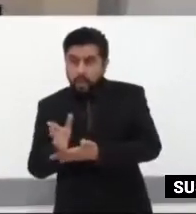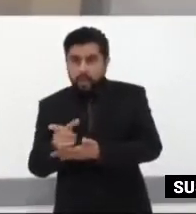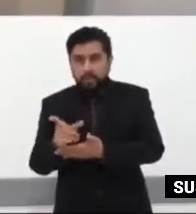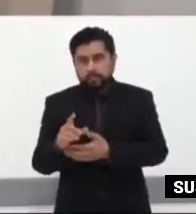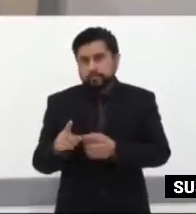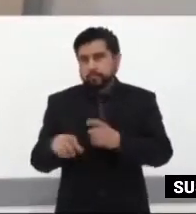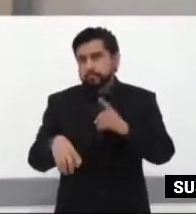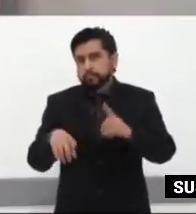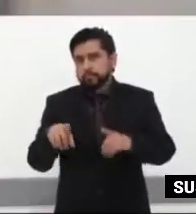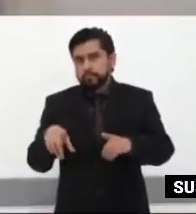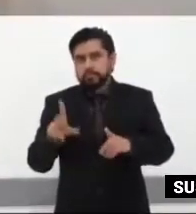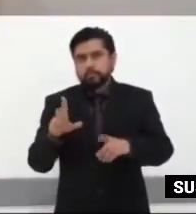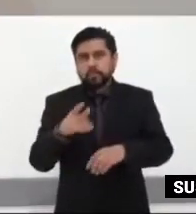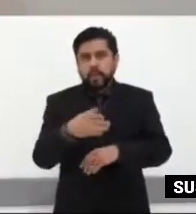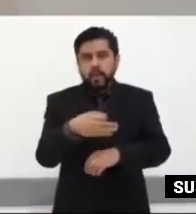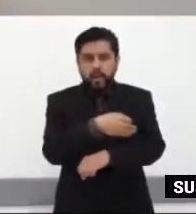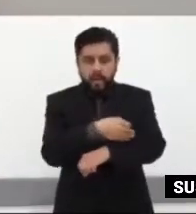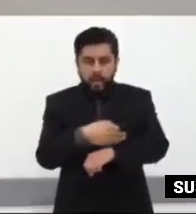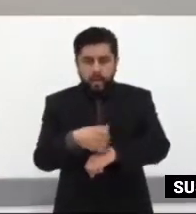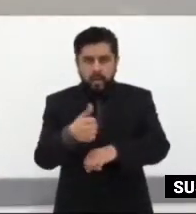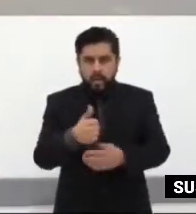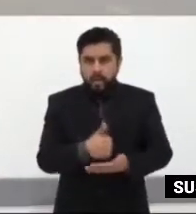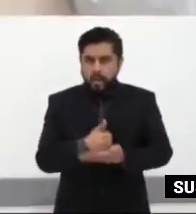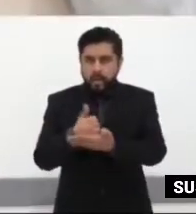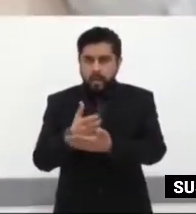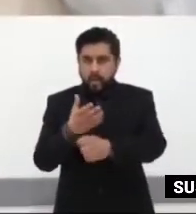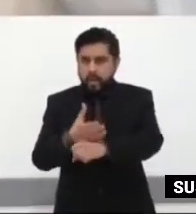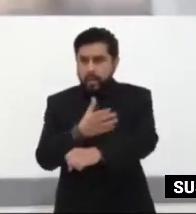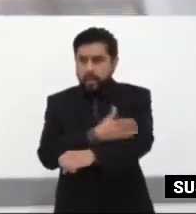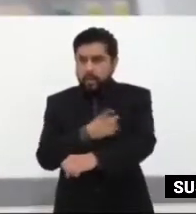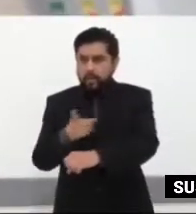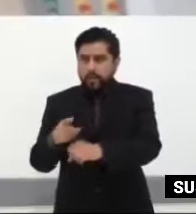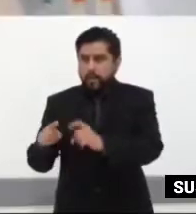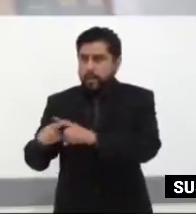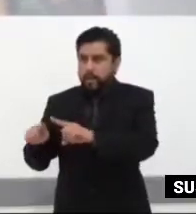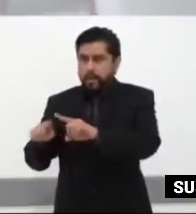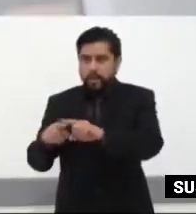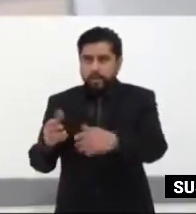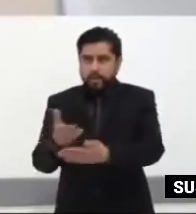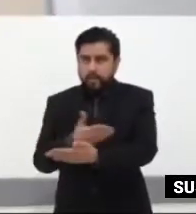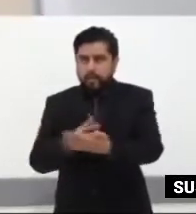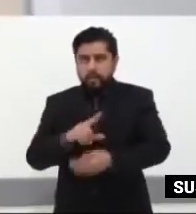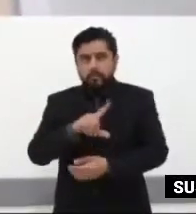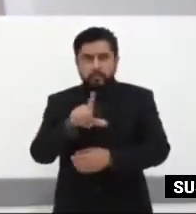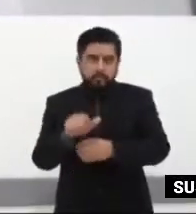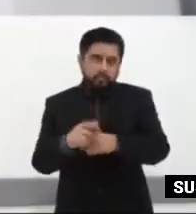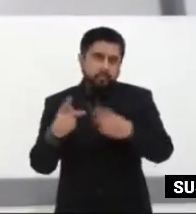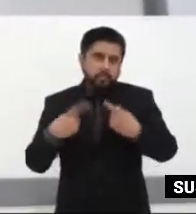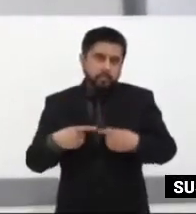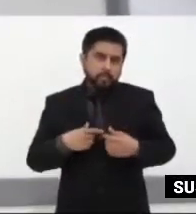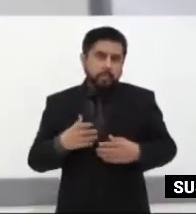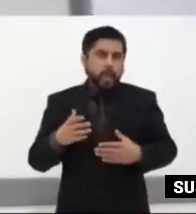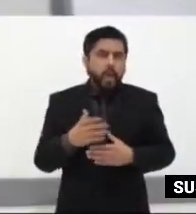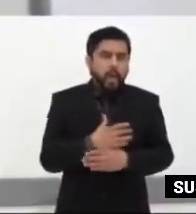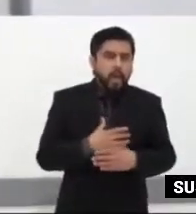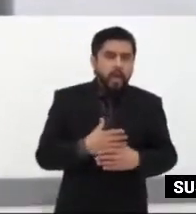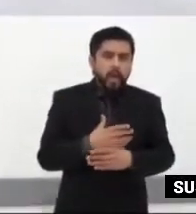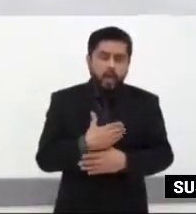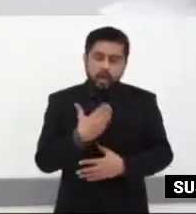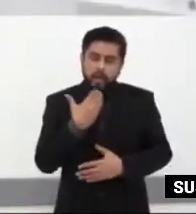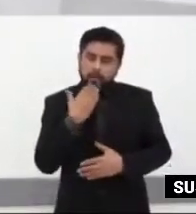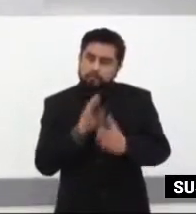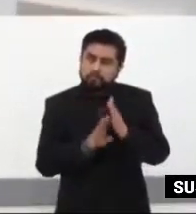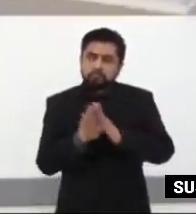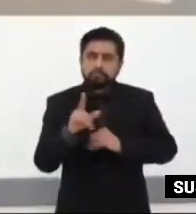camillas, para poderlo llevar a los servicios auxiliares o referirse cuando el paciente se recupere al área de piso de